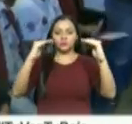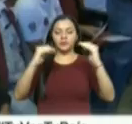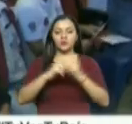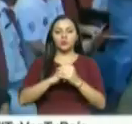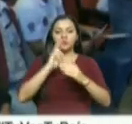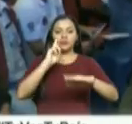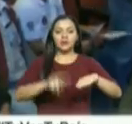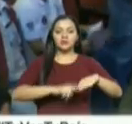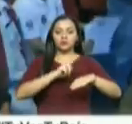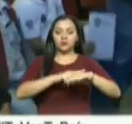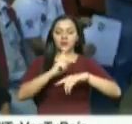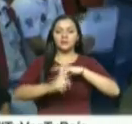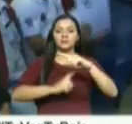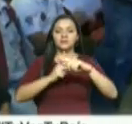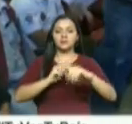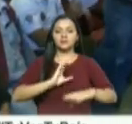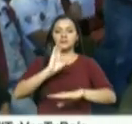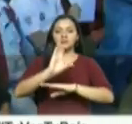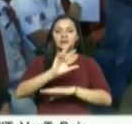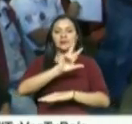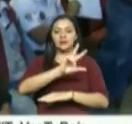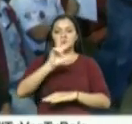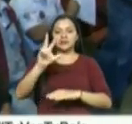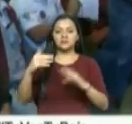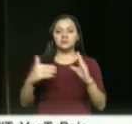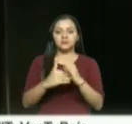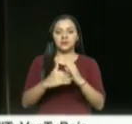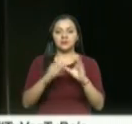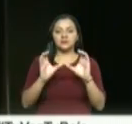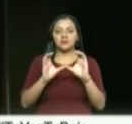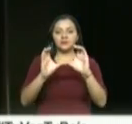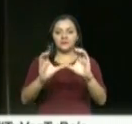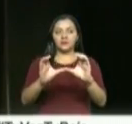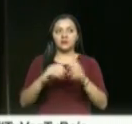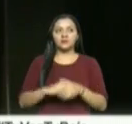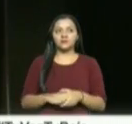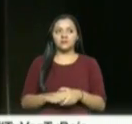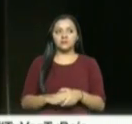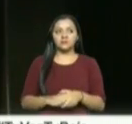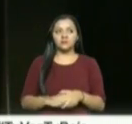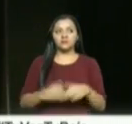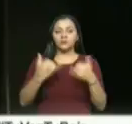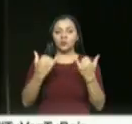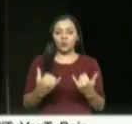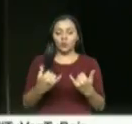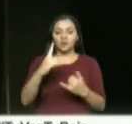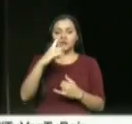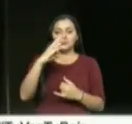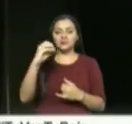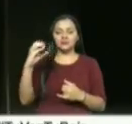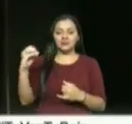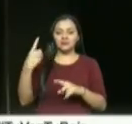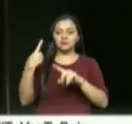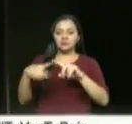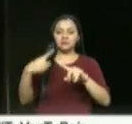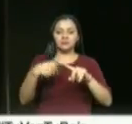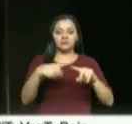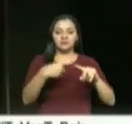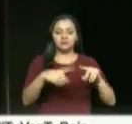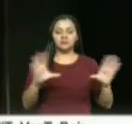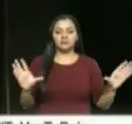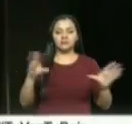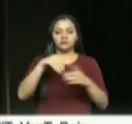nivel nacional se han otorgado 33 mil certificaciones. Hoy más de 100 organismos se